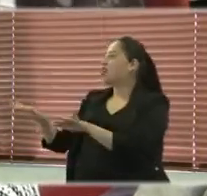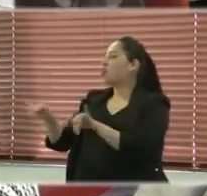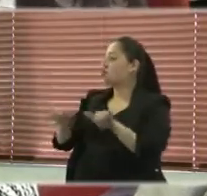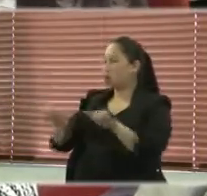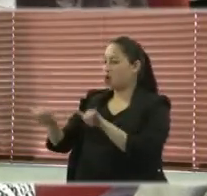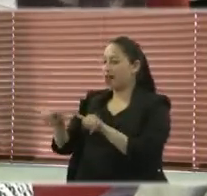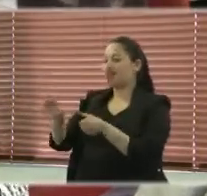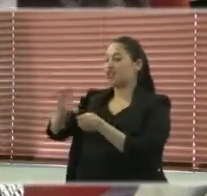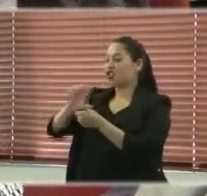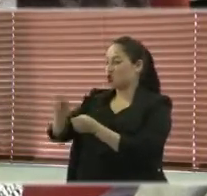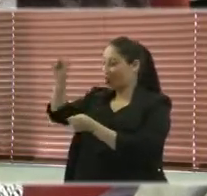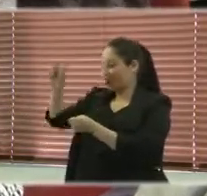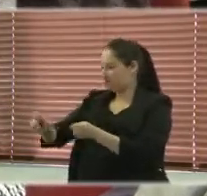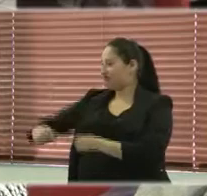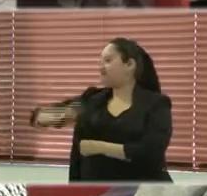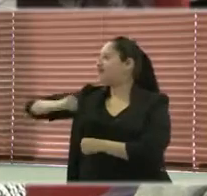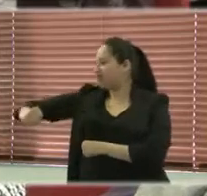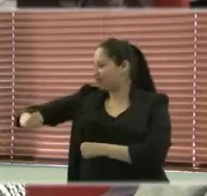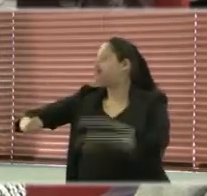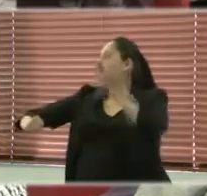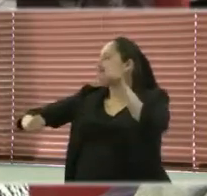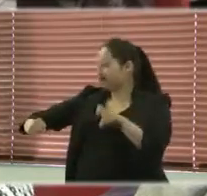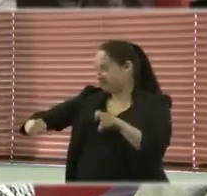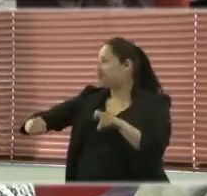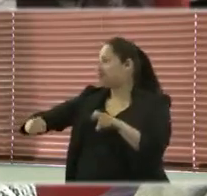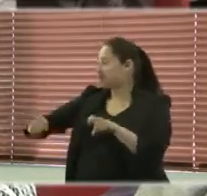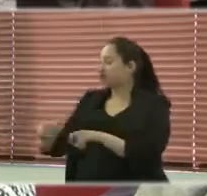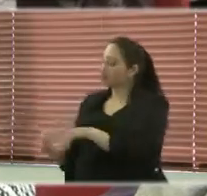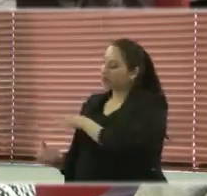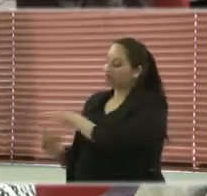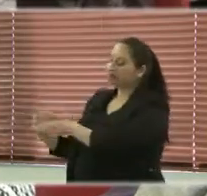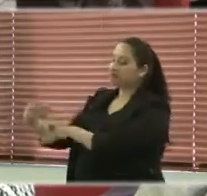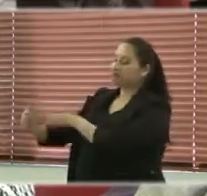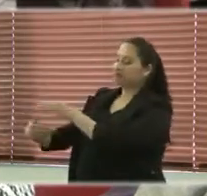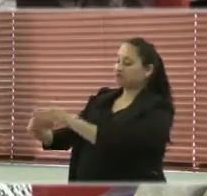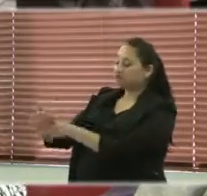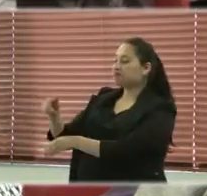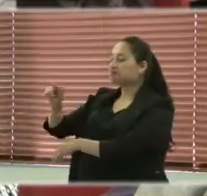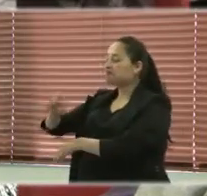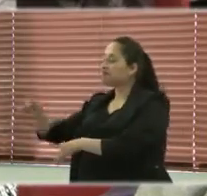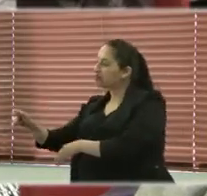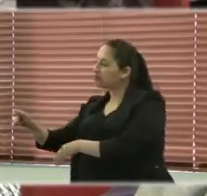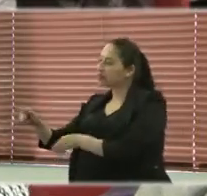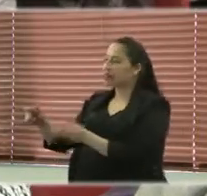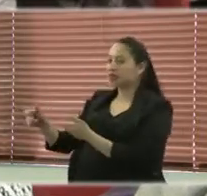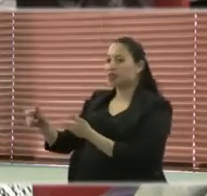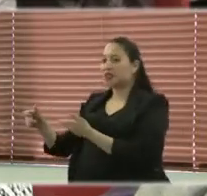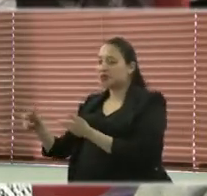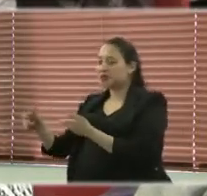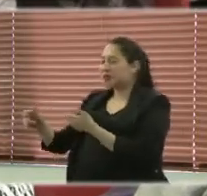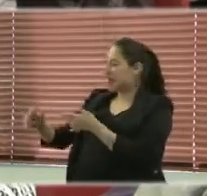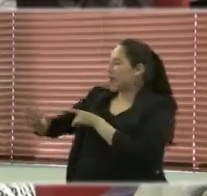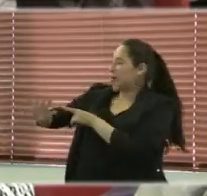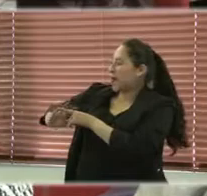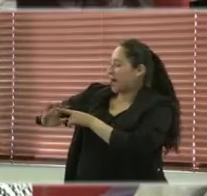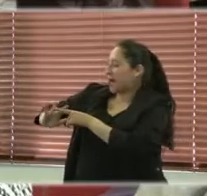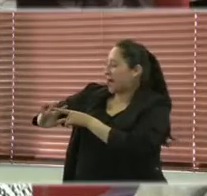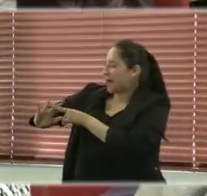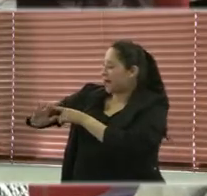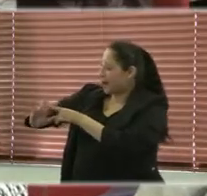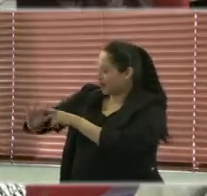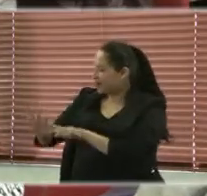y uno puede ver que poco a poco más personas empiezan como a querer hacer el ejercicio cuando